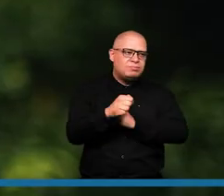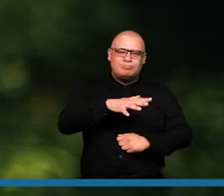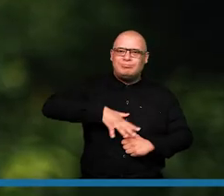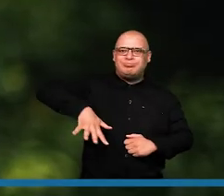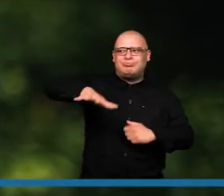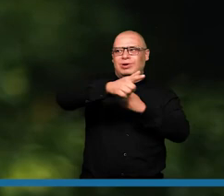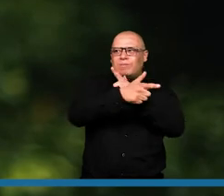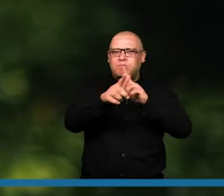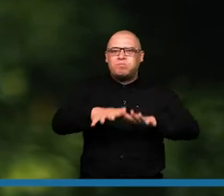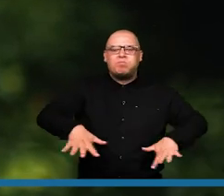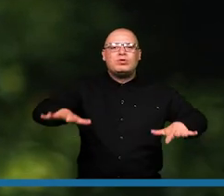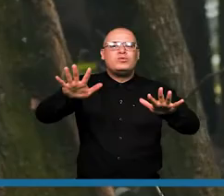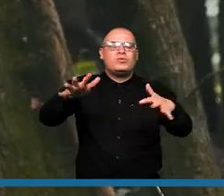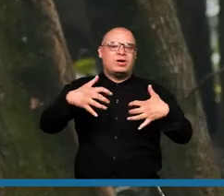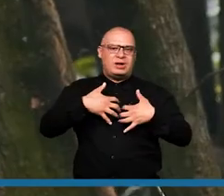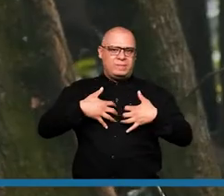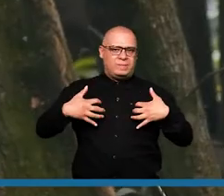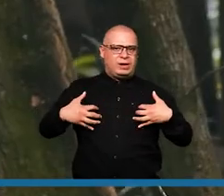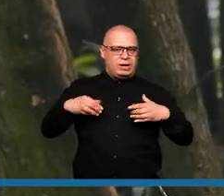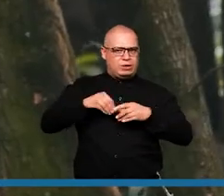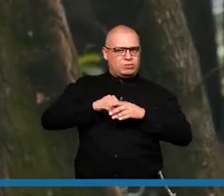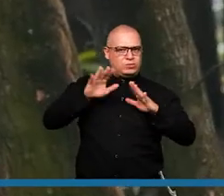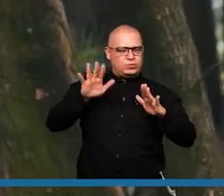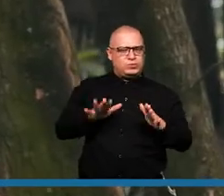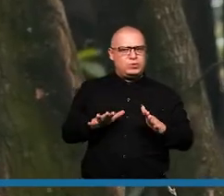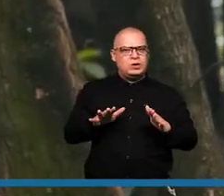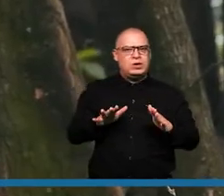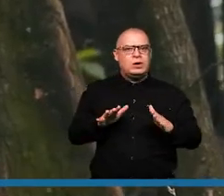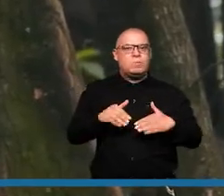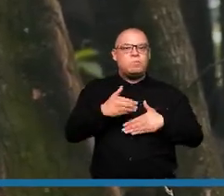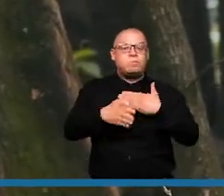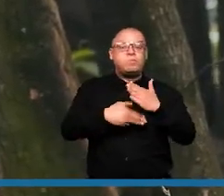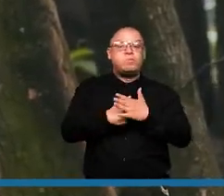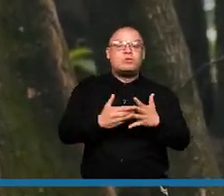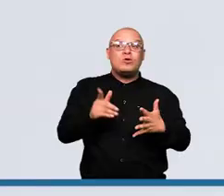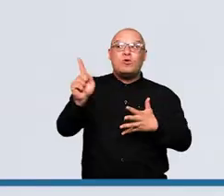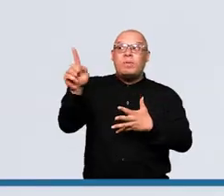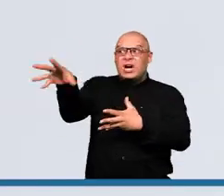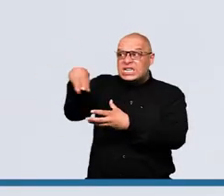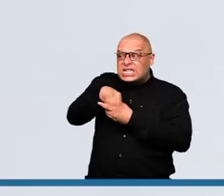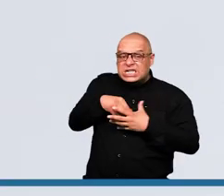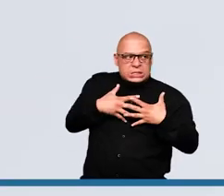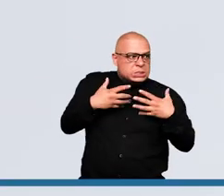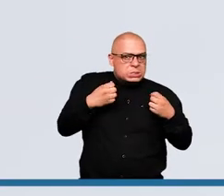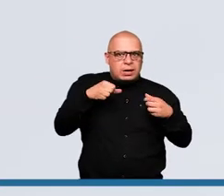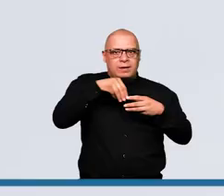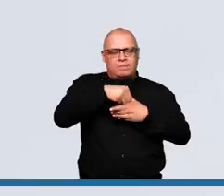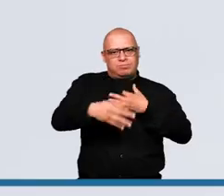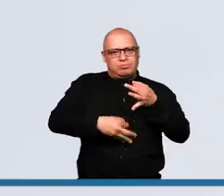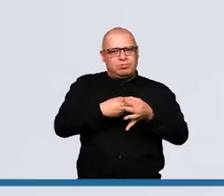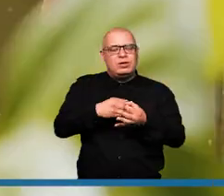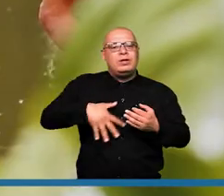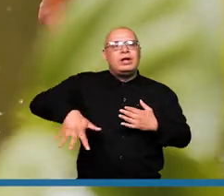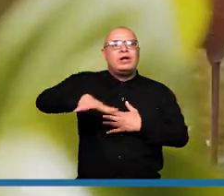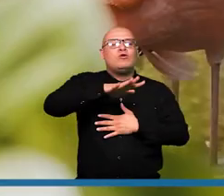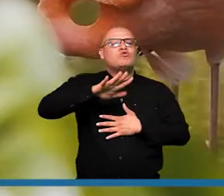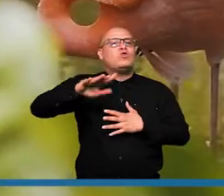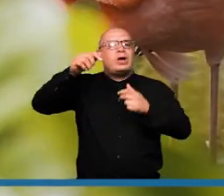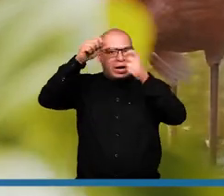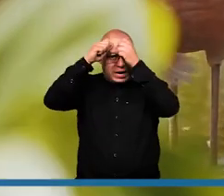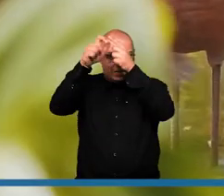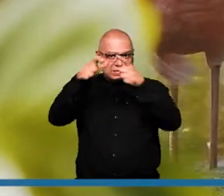recordando que son animales que han sido, pues que están ahí productos del decomiso y que pertenecen, es un bien del Estado